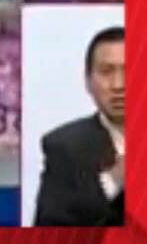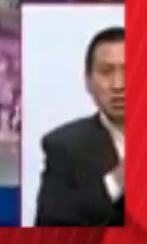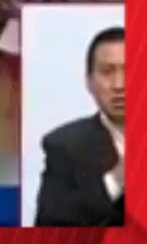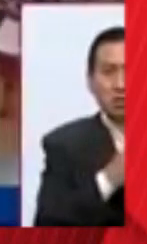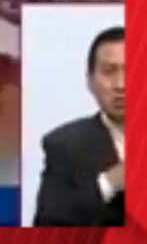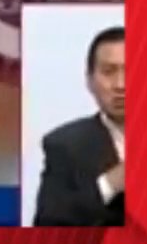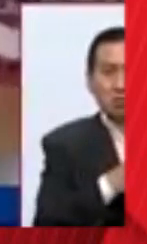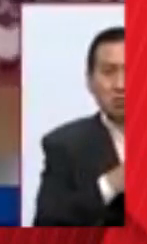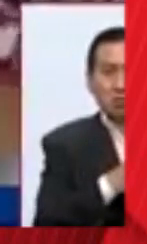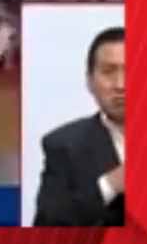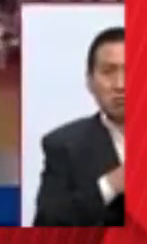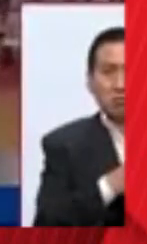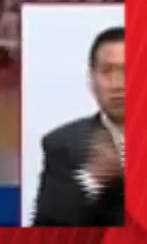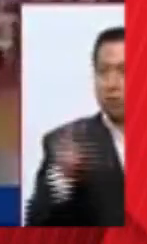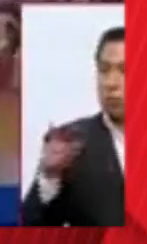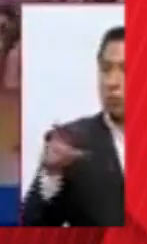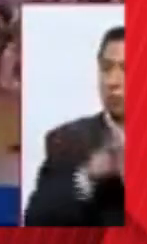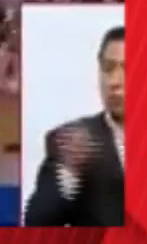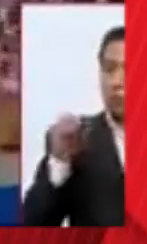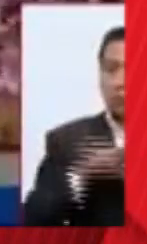en las normas vigentes.